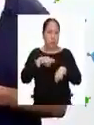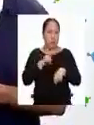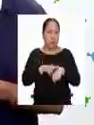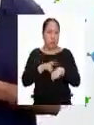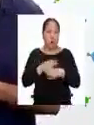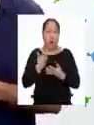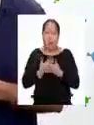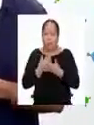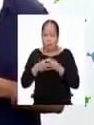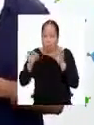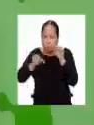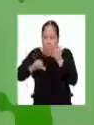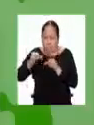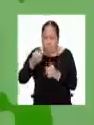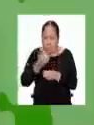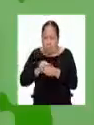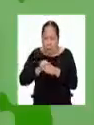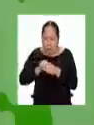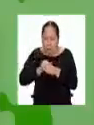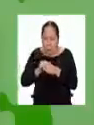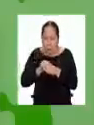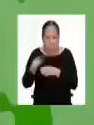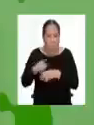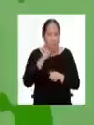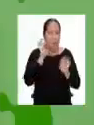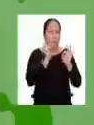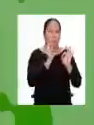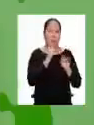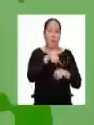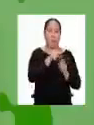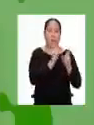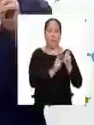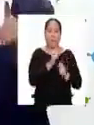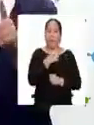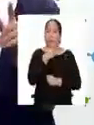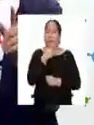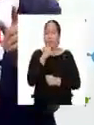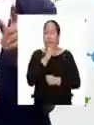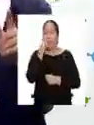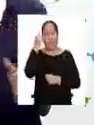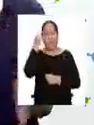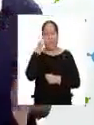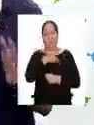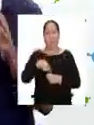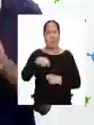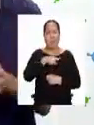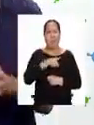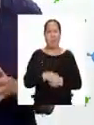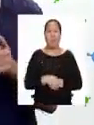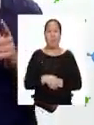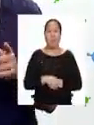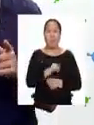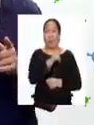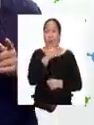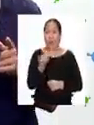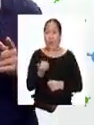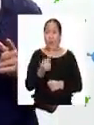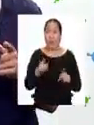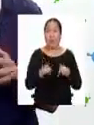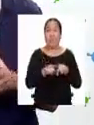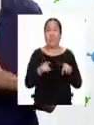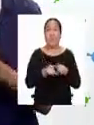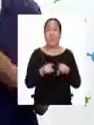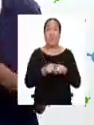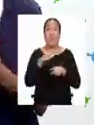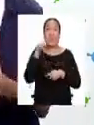ningún riesgo para las personas. Vaya, no me había puesto a pensar en todo eso. Por otro lado, la realidad virtual también se